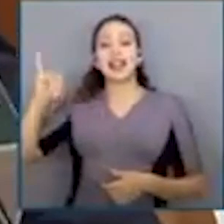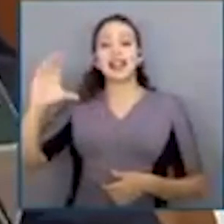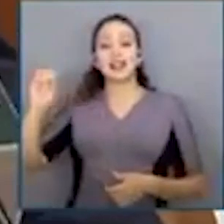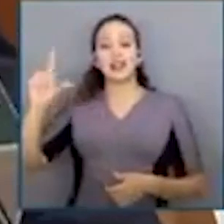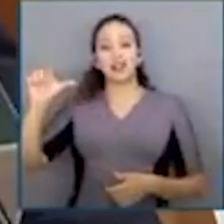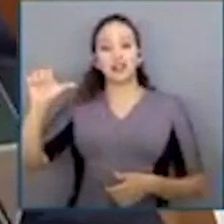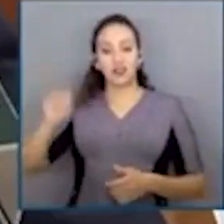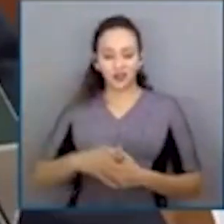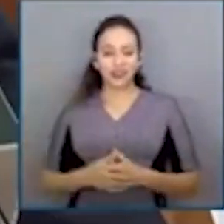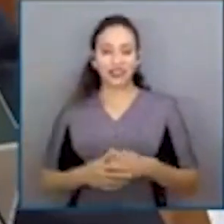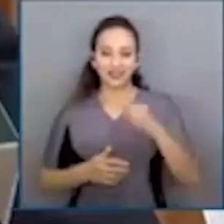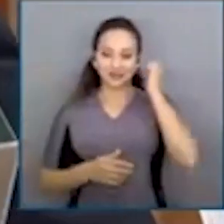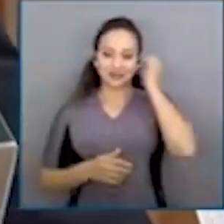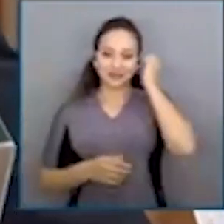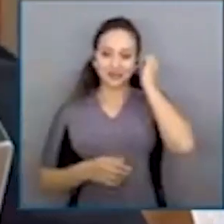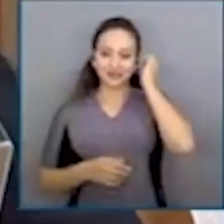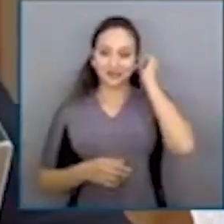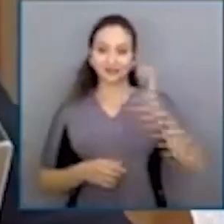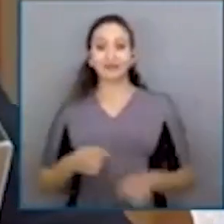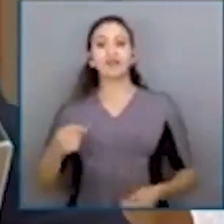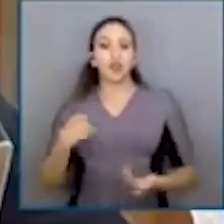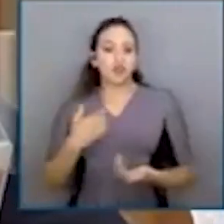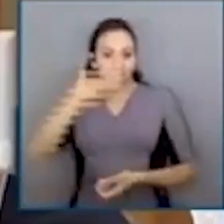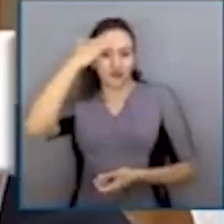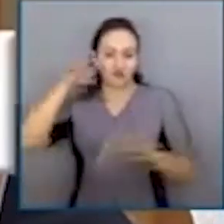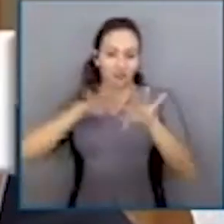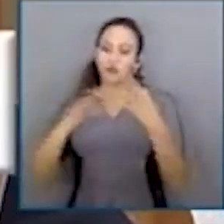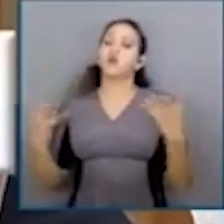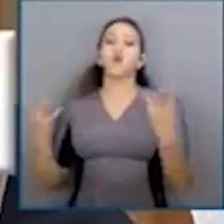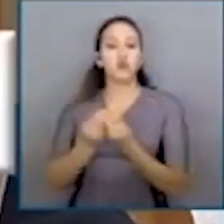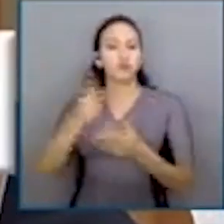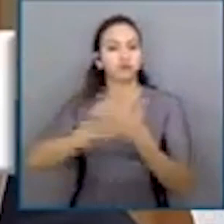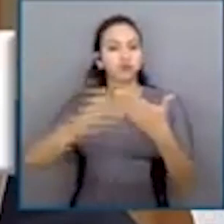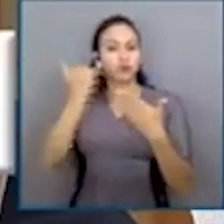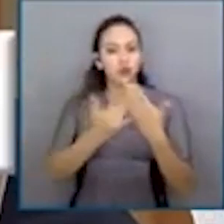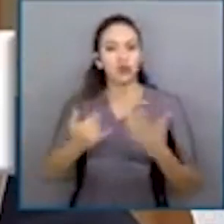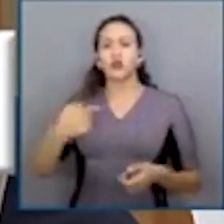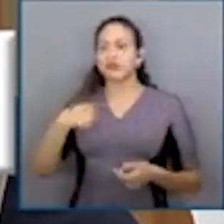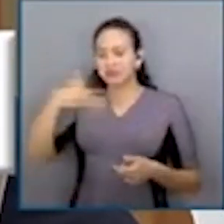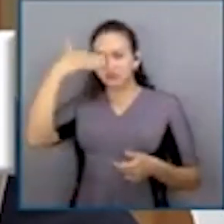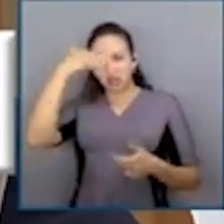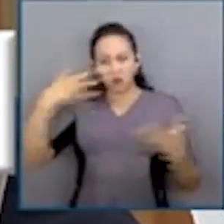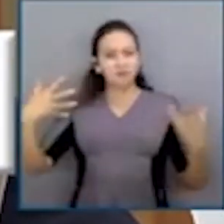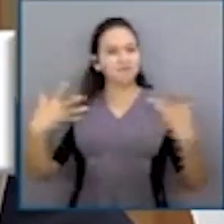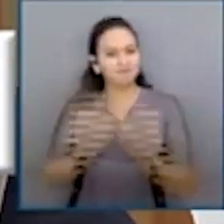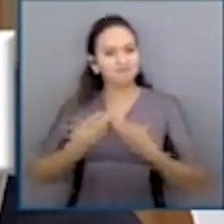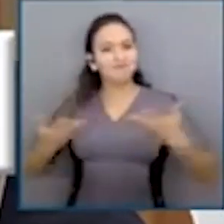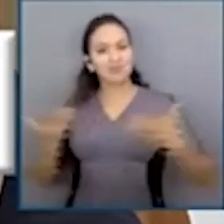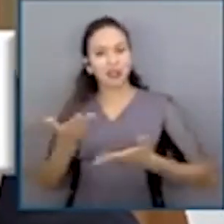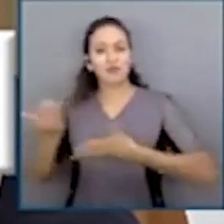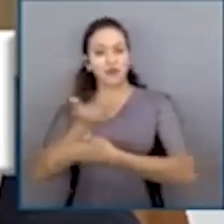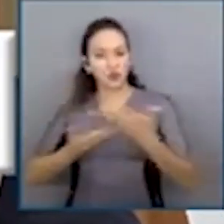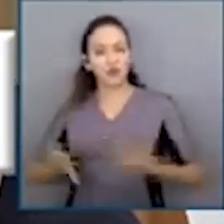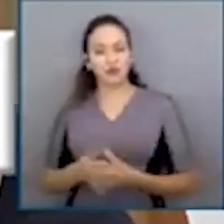que sé que vamos a hacer juntos por todos los proyectos que estoy cierto que vamos a detonar y porque ahora